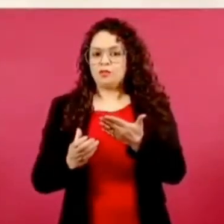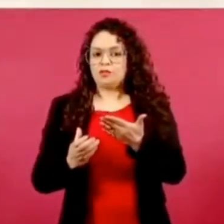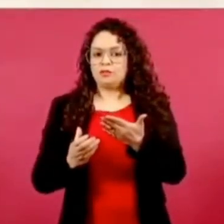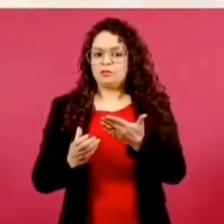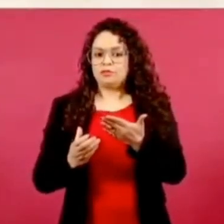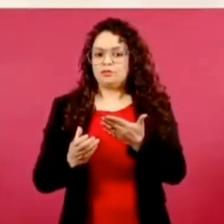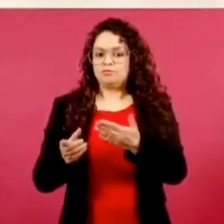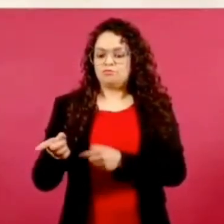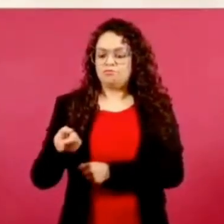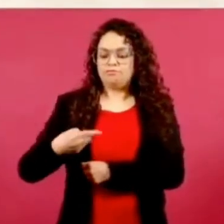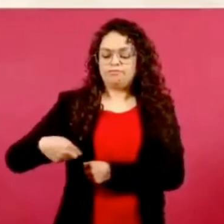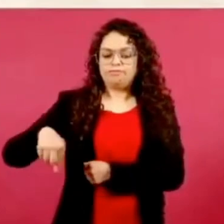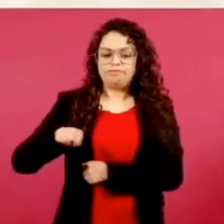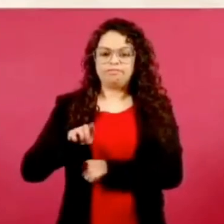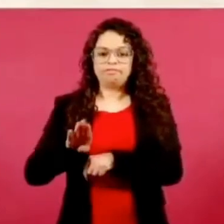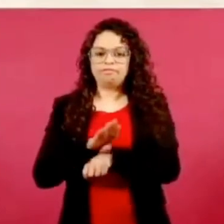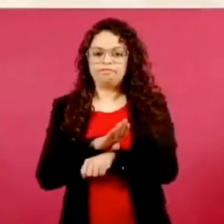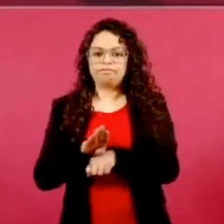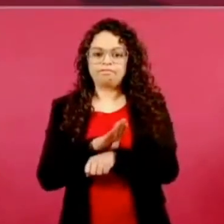los